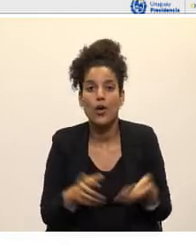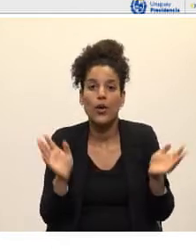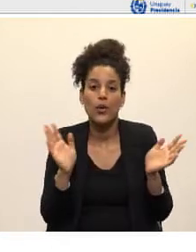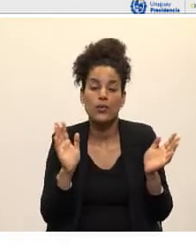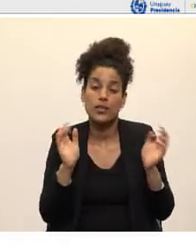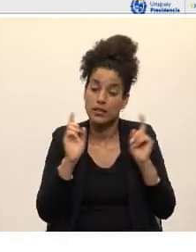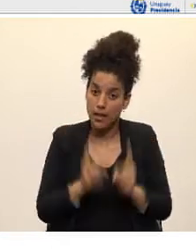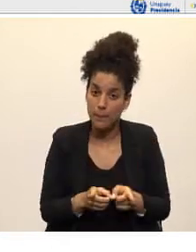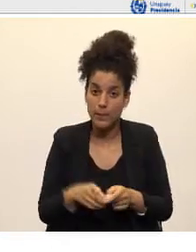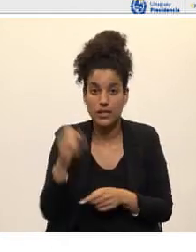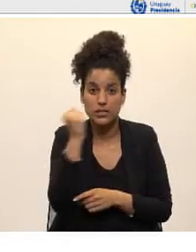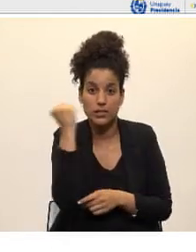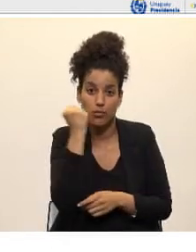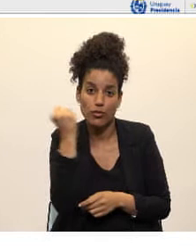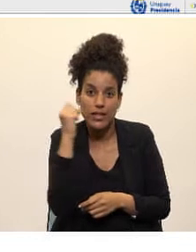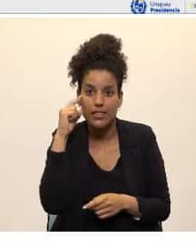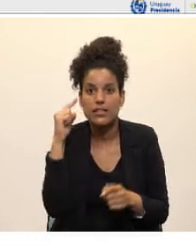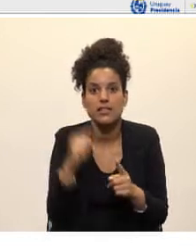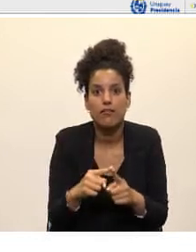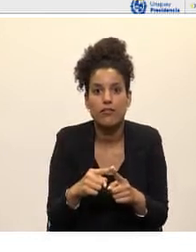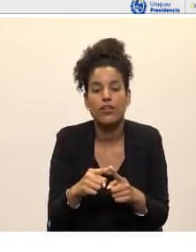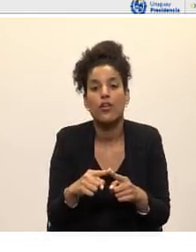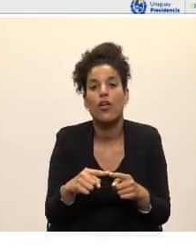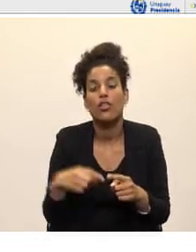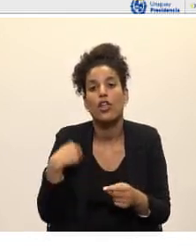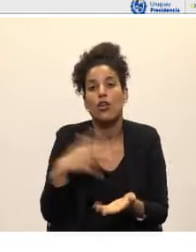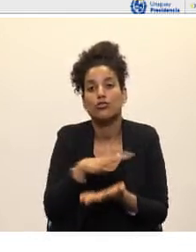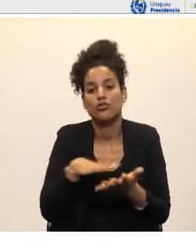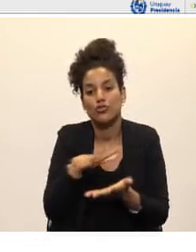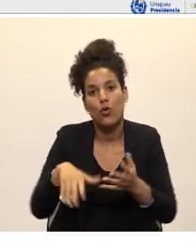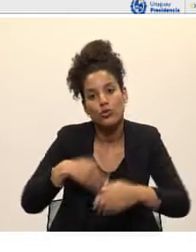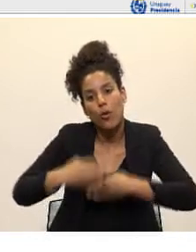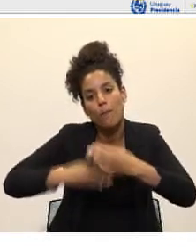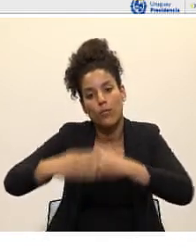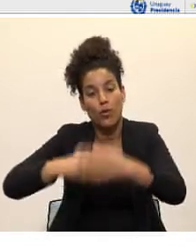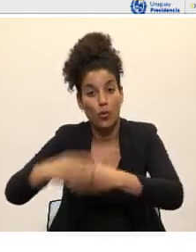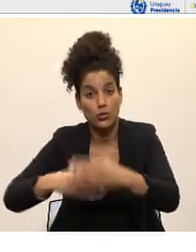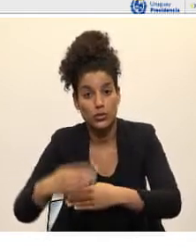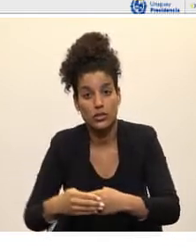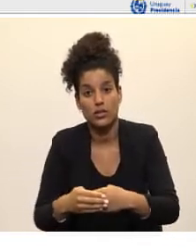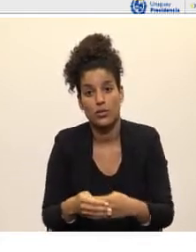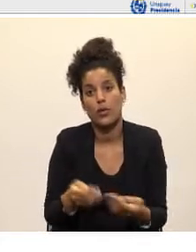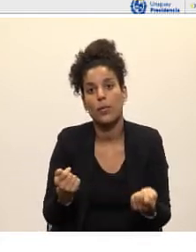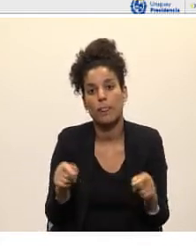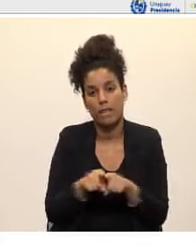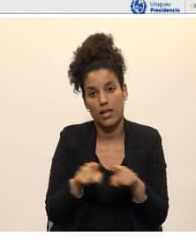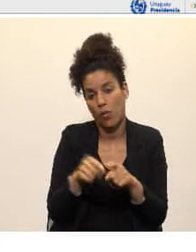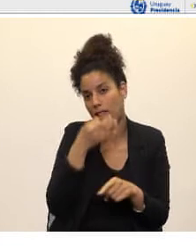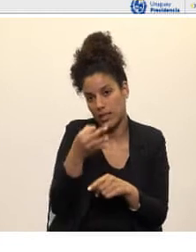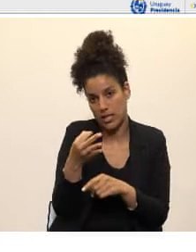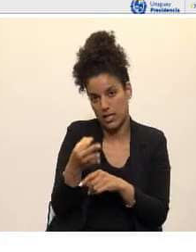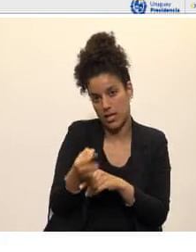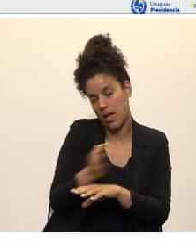señalar desafíos del orden de lo socioproductivo. Yo creo que, como bien planteé al comienzo, estos